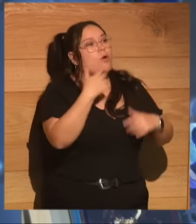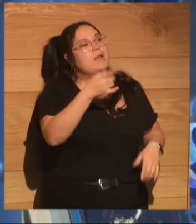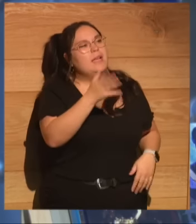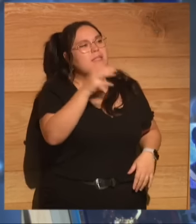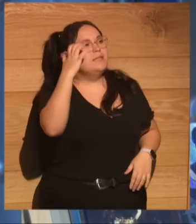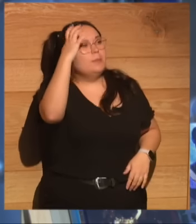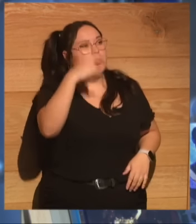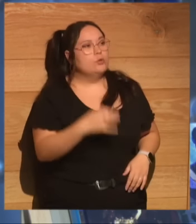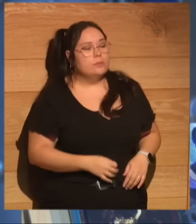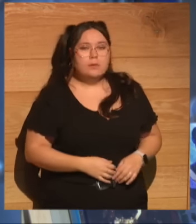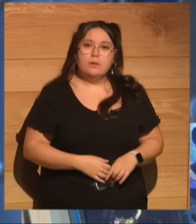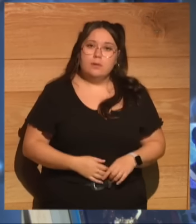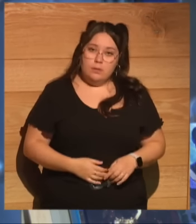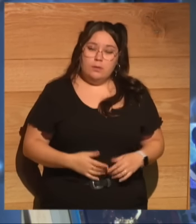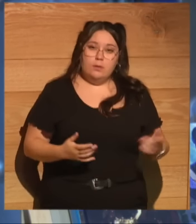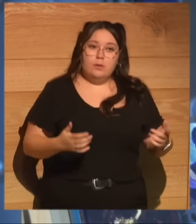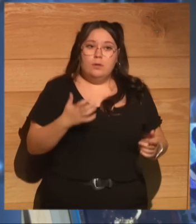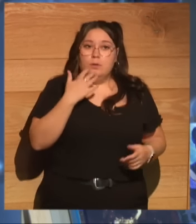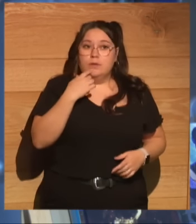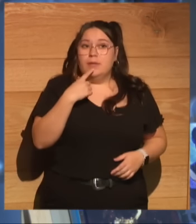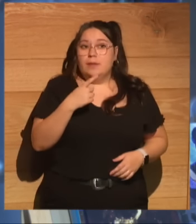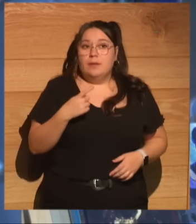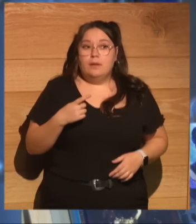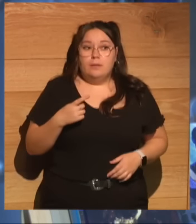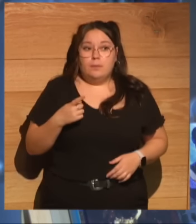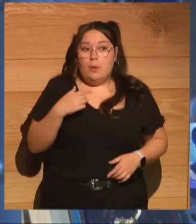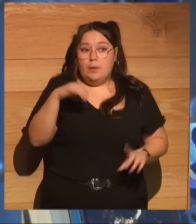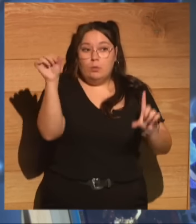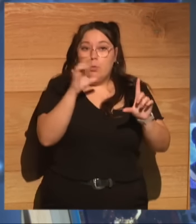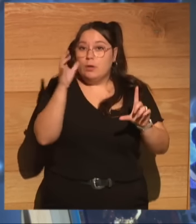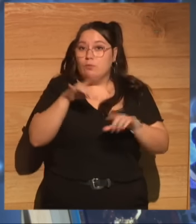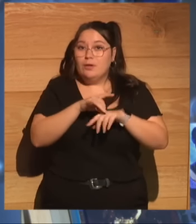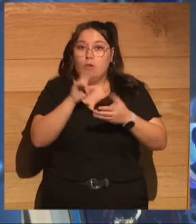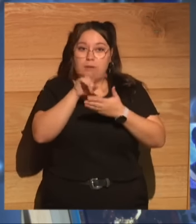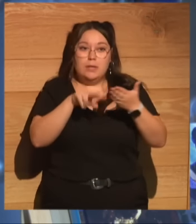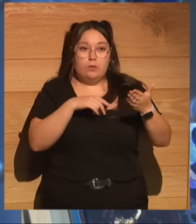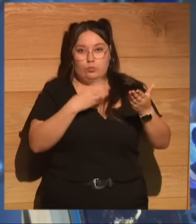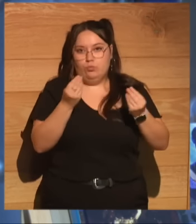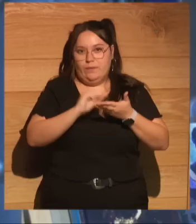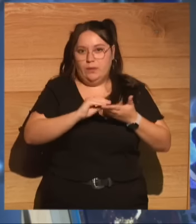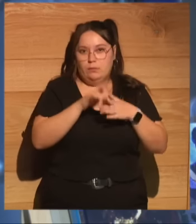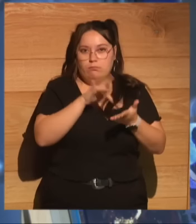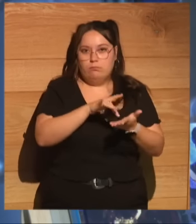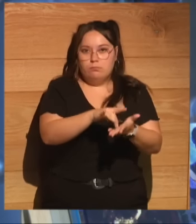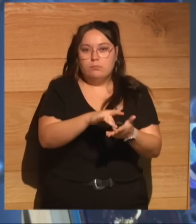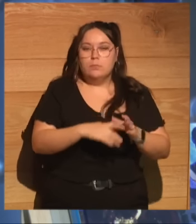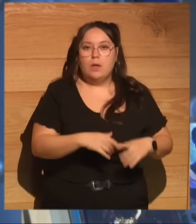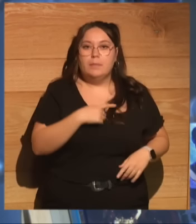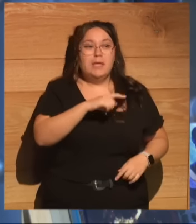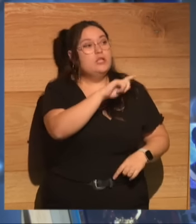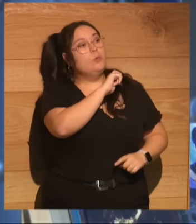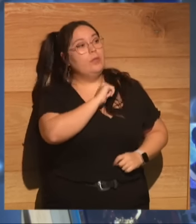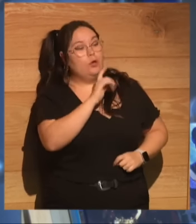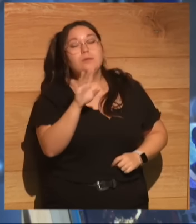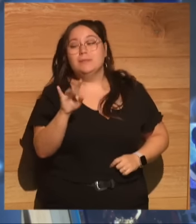este es Tim Burton? O sea, si nos tenemos que creer cada vez que alguien dice, me han ofrecido una película porque has leído un guión, y eso pasa mucho, ¿eh? Mucha gente diciendo, esa me la ofrecieron a mí.